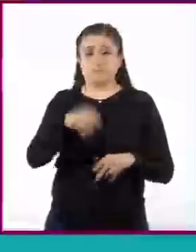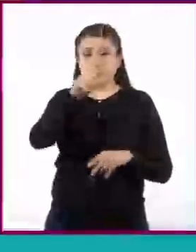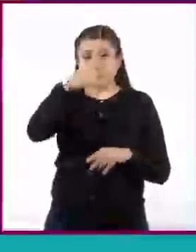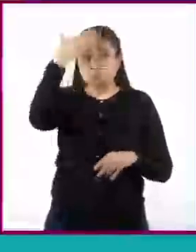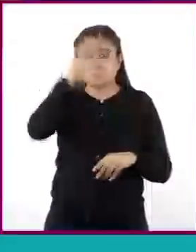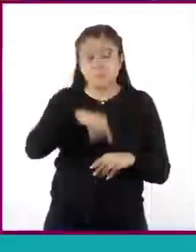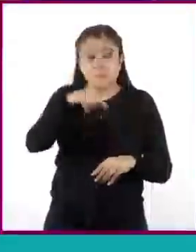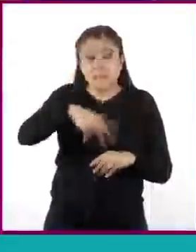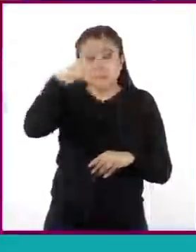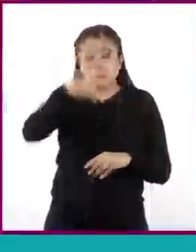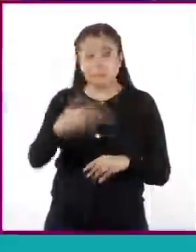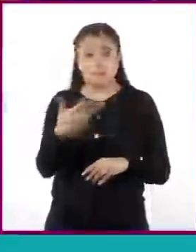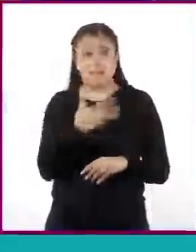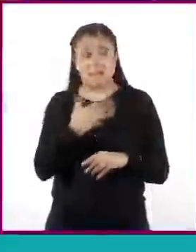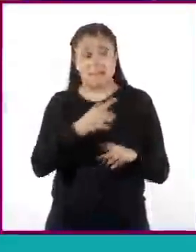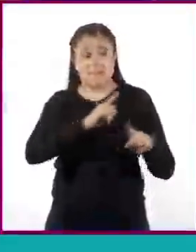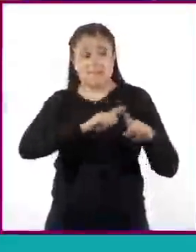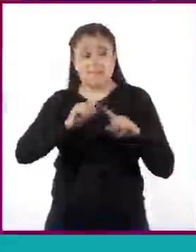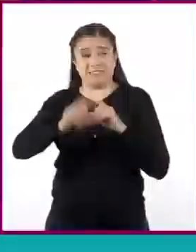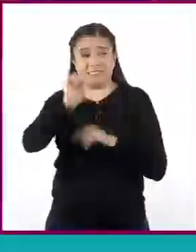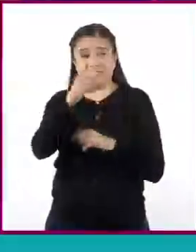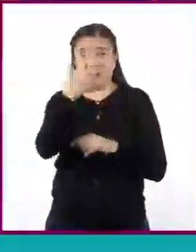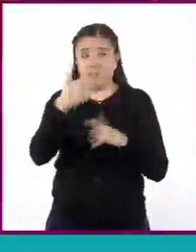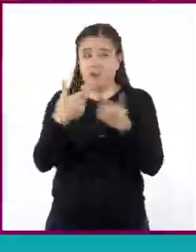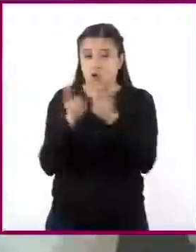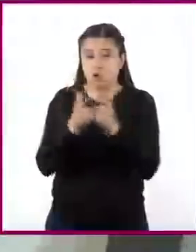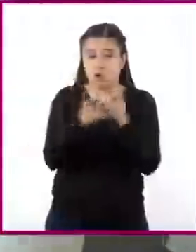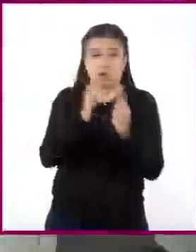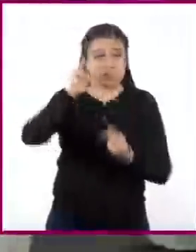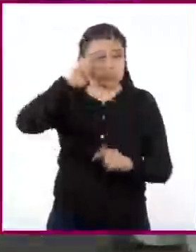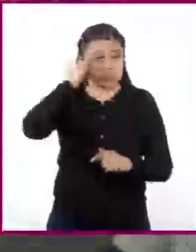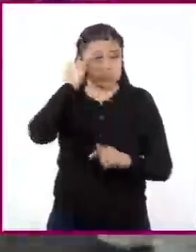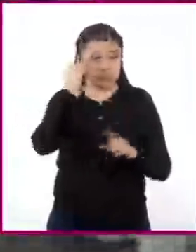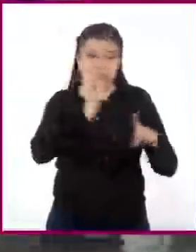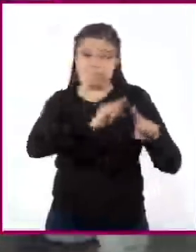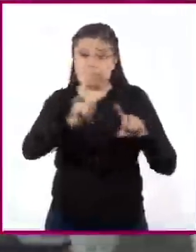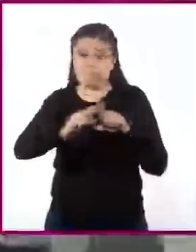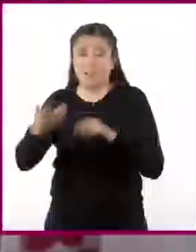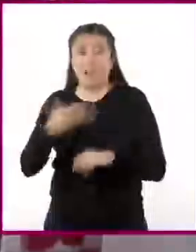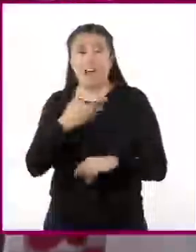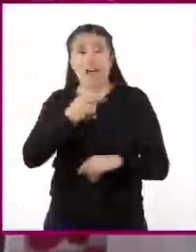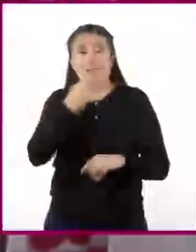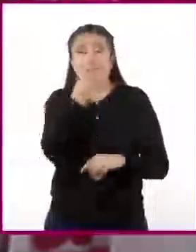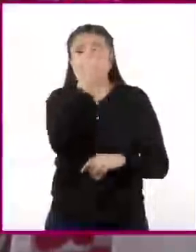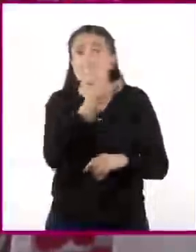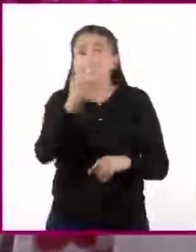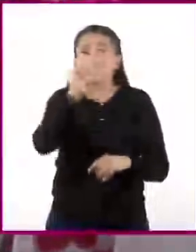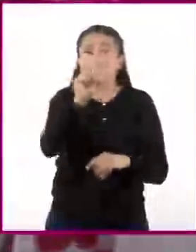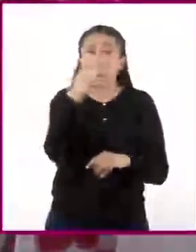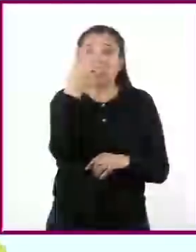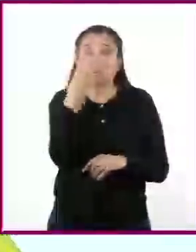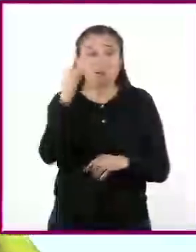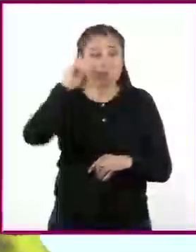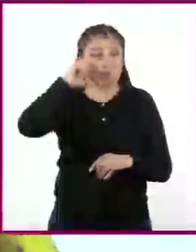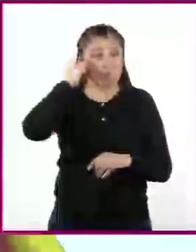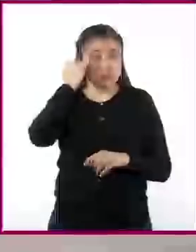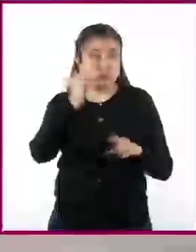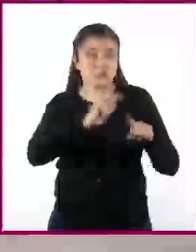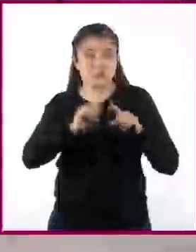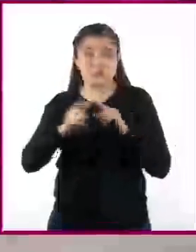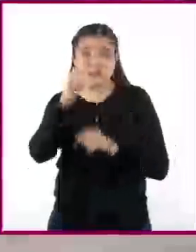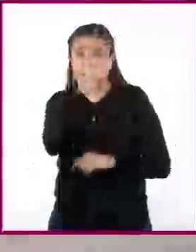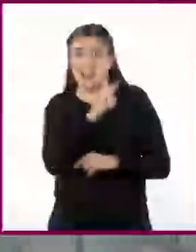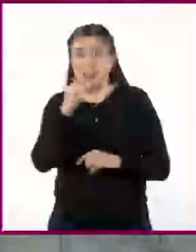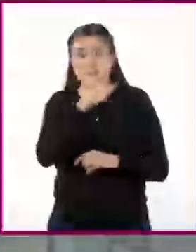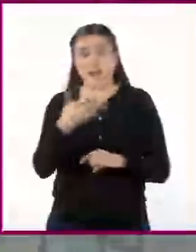¿Sabías que en México existen 68 grupos étnicos, los cuales hablan 364 variantes o tipos de lenguas